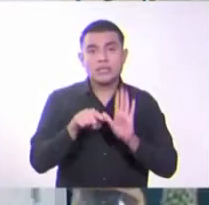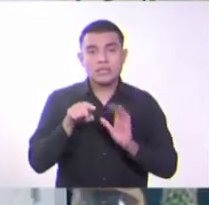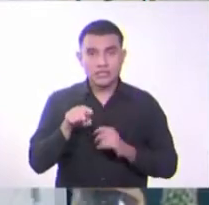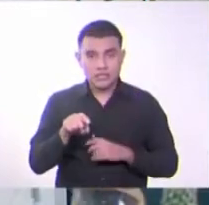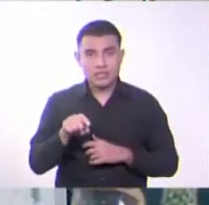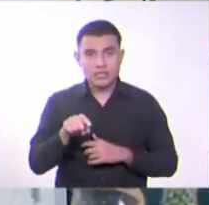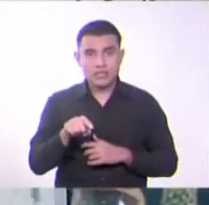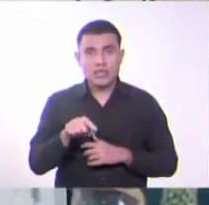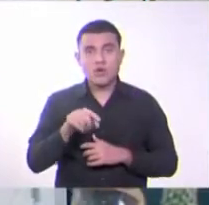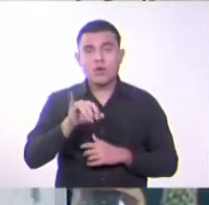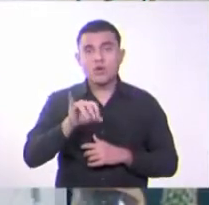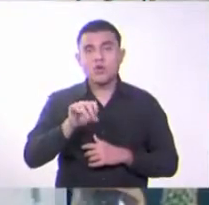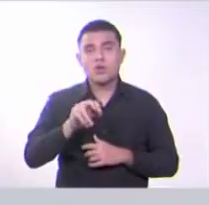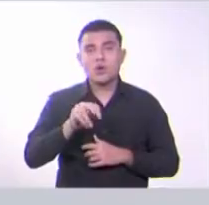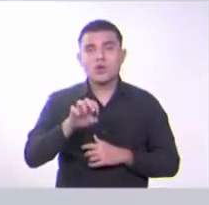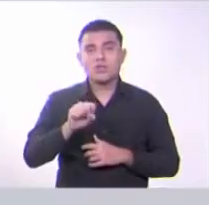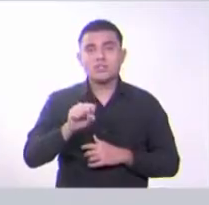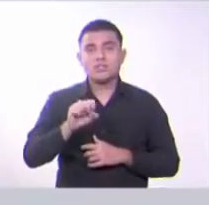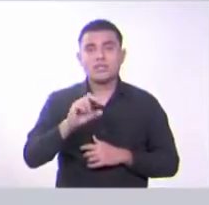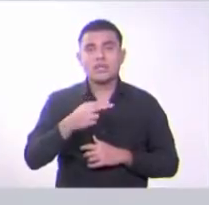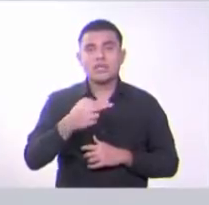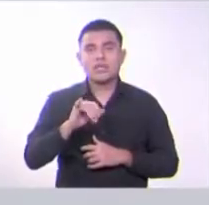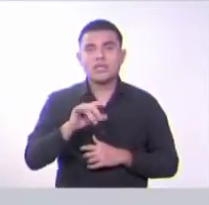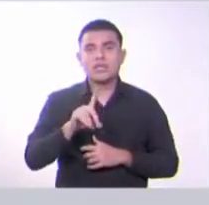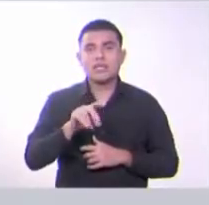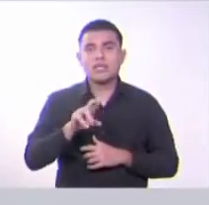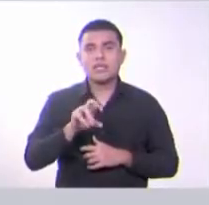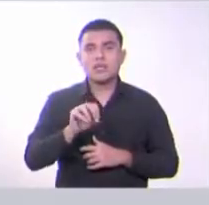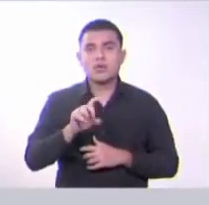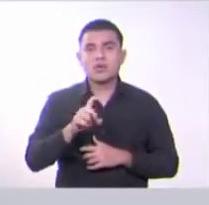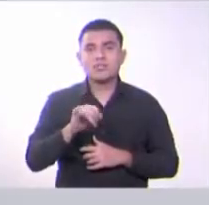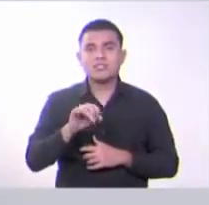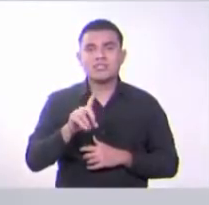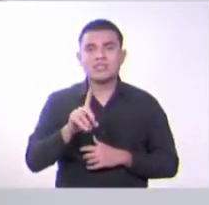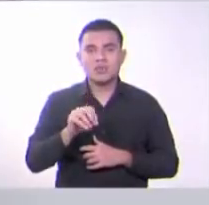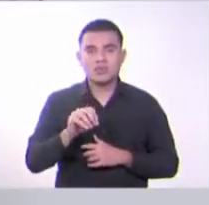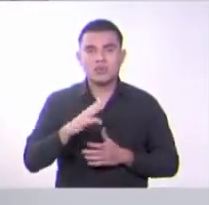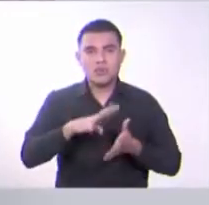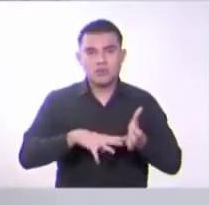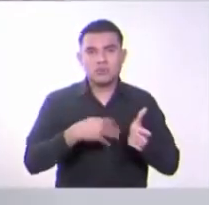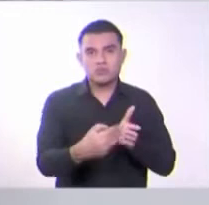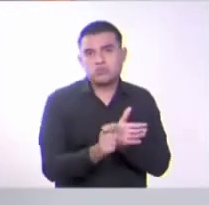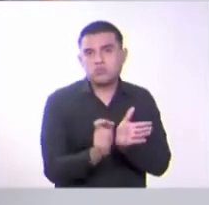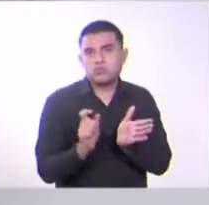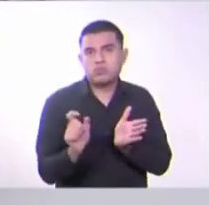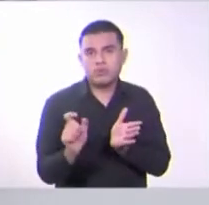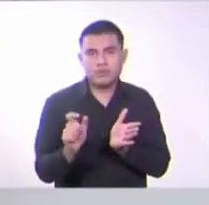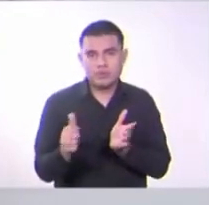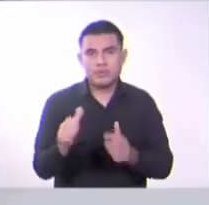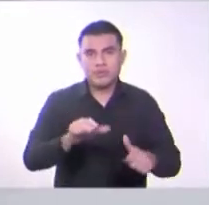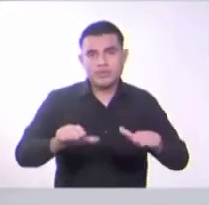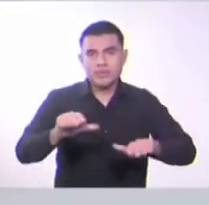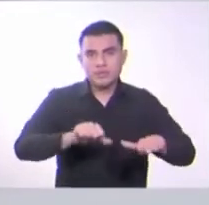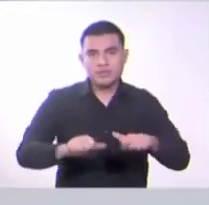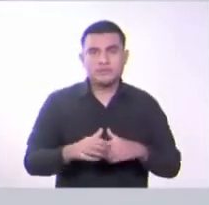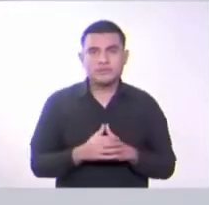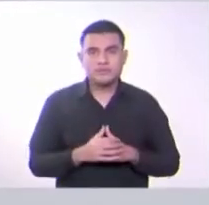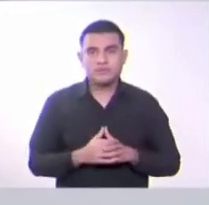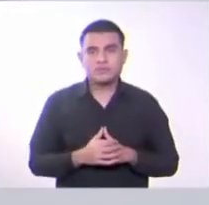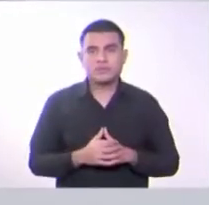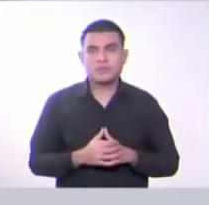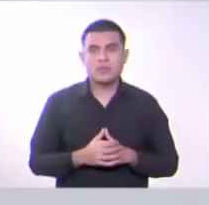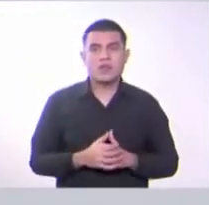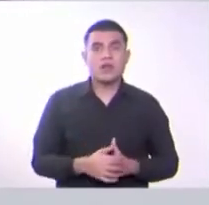los iones hidróxido. Entonces, también podemos decir que el